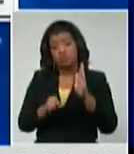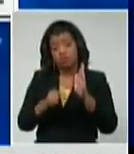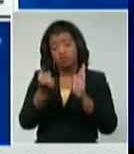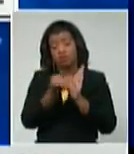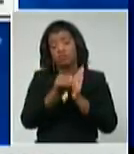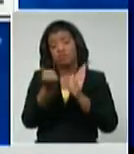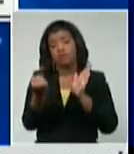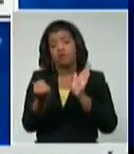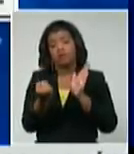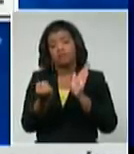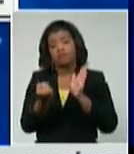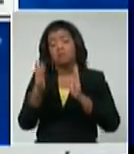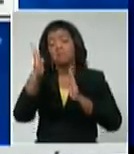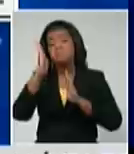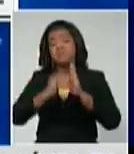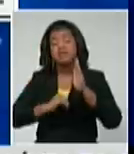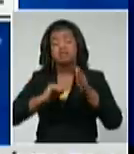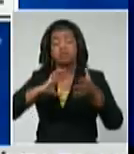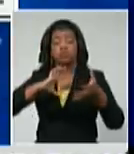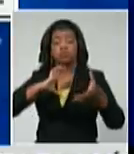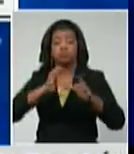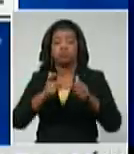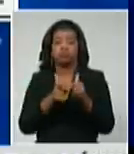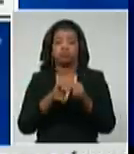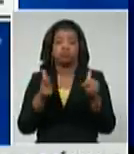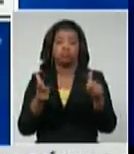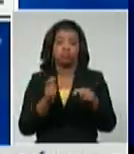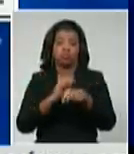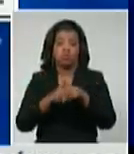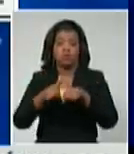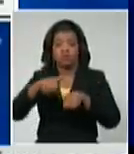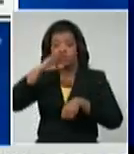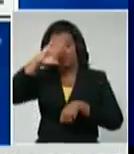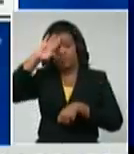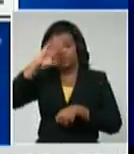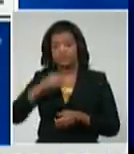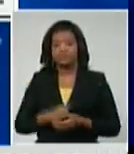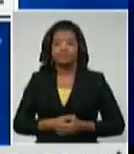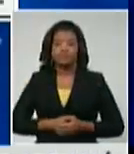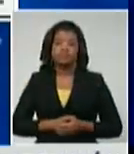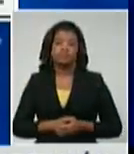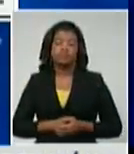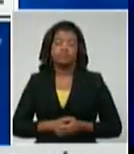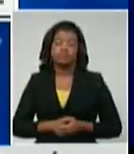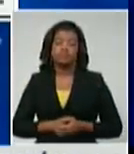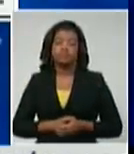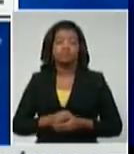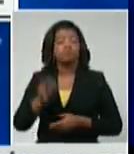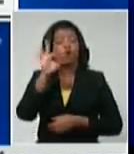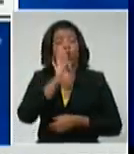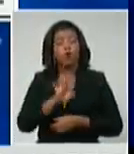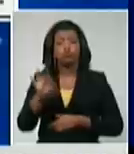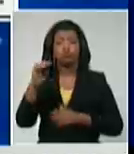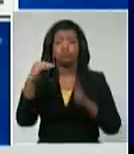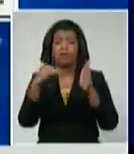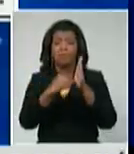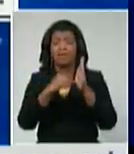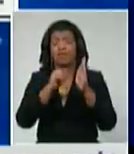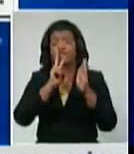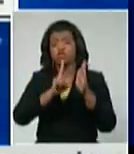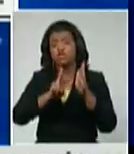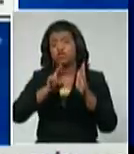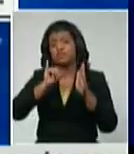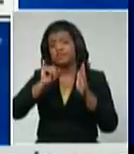de mayor cifra de casos confirmados en nuestro país. Le siguió octubre con